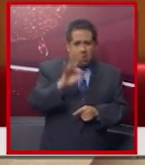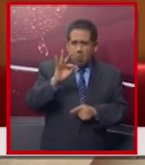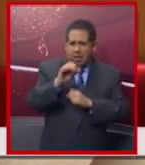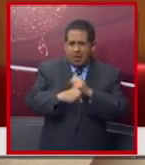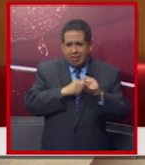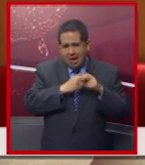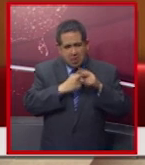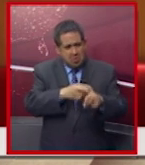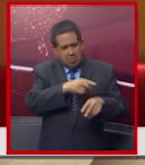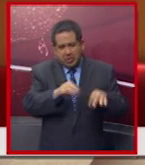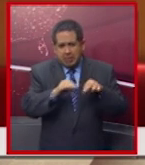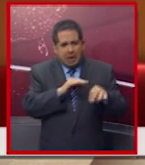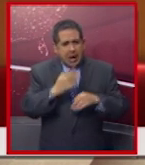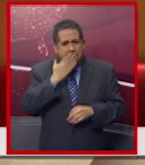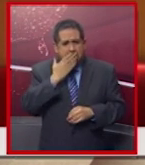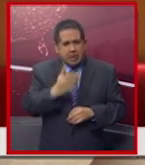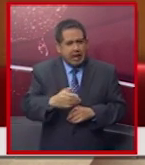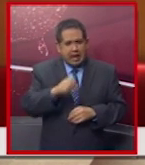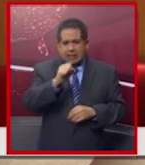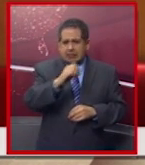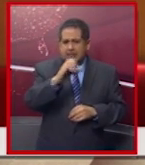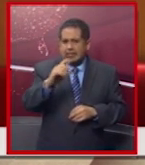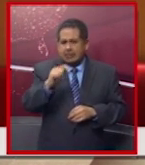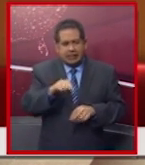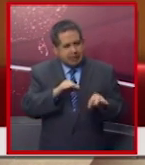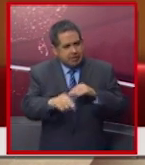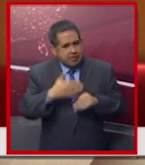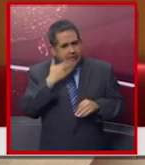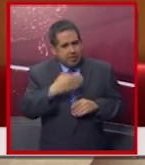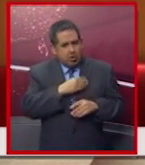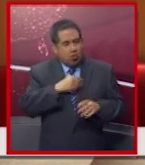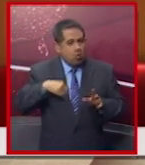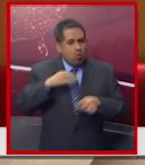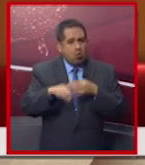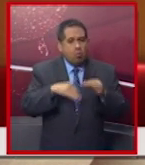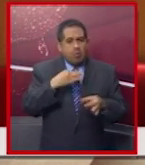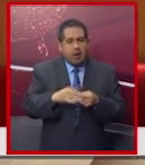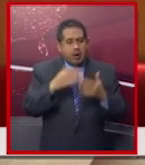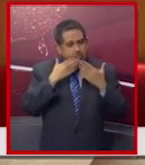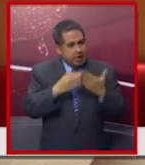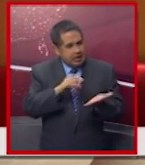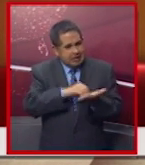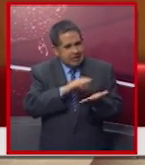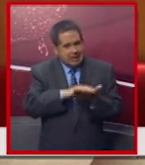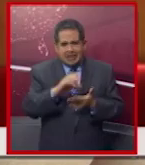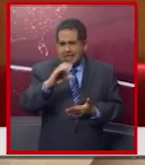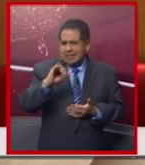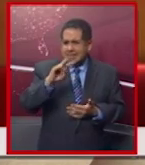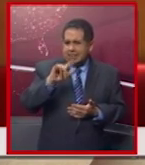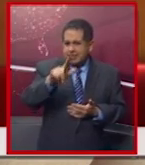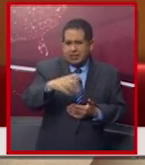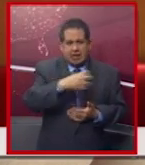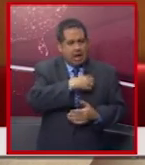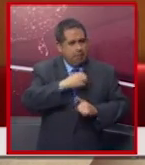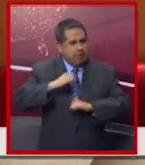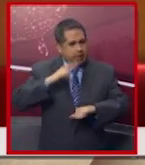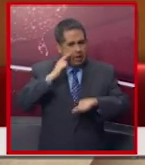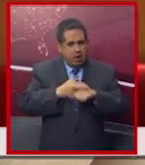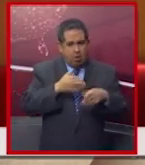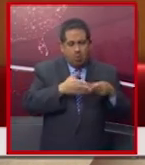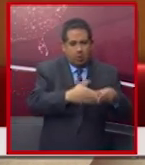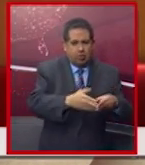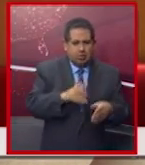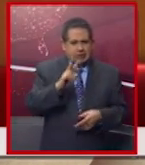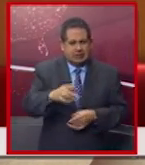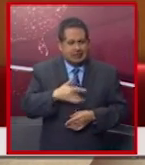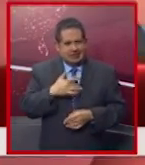un buen trabajo a través de la SCT para cumplir con estas funciones netamente civiles de las capitanías de puertos, sí